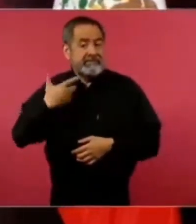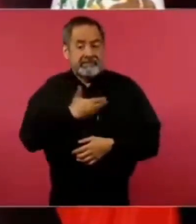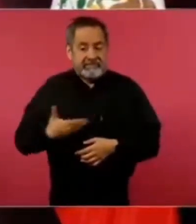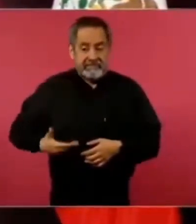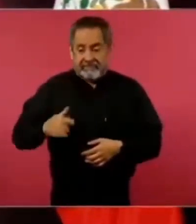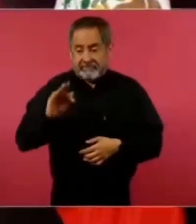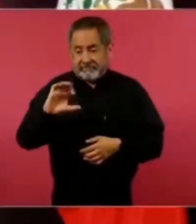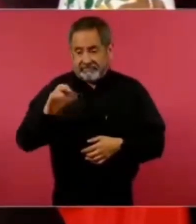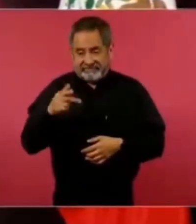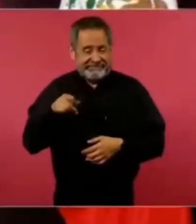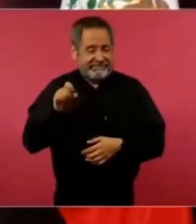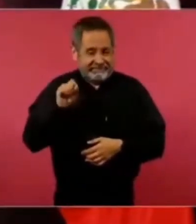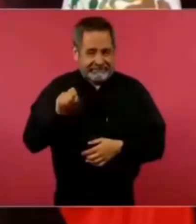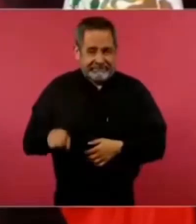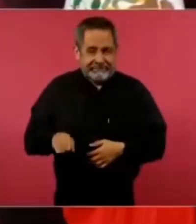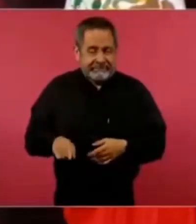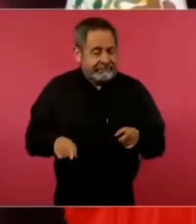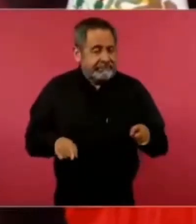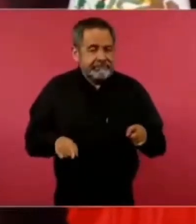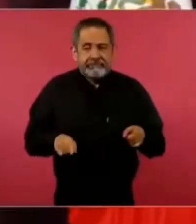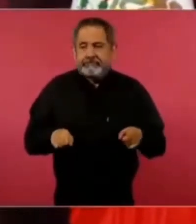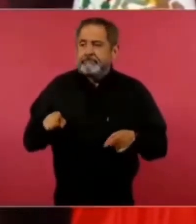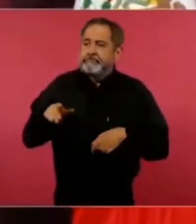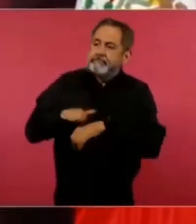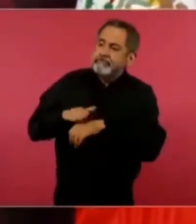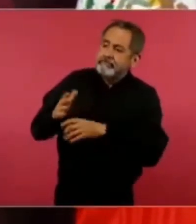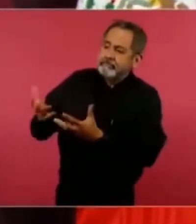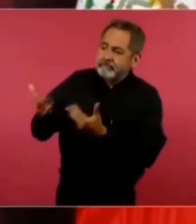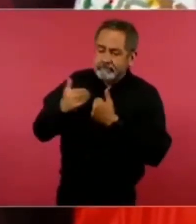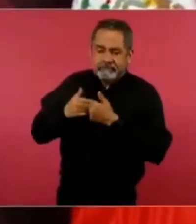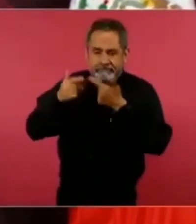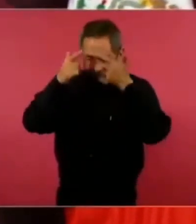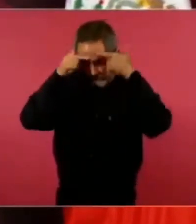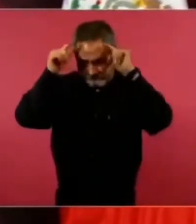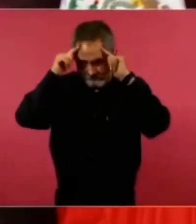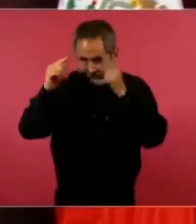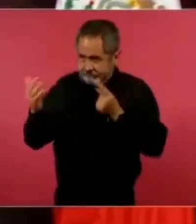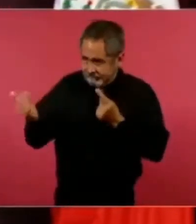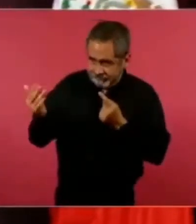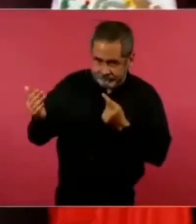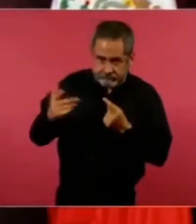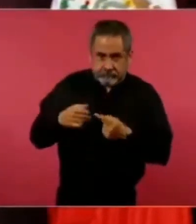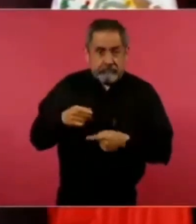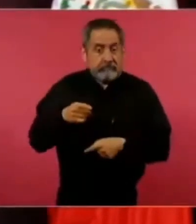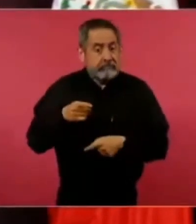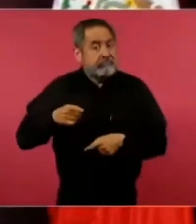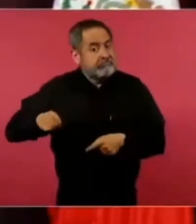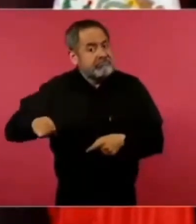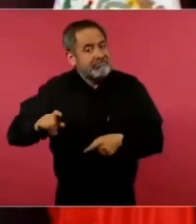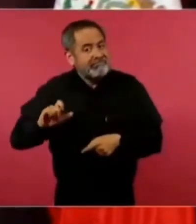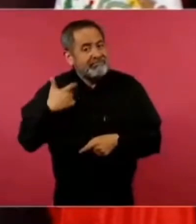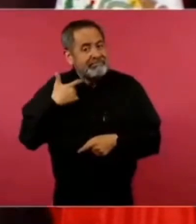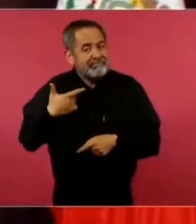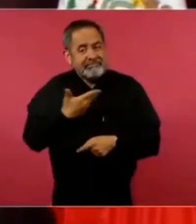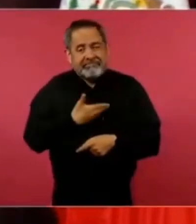formaron a elementos de la Marina. Eso lo permitió Calderón.